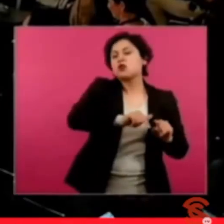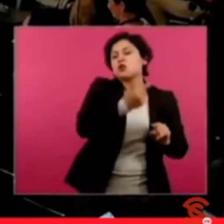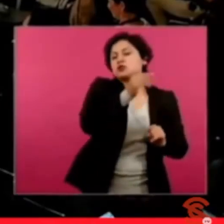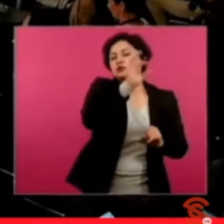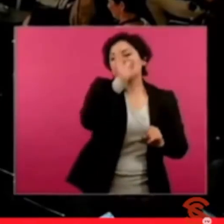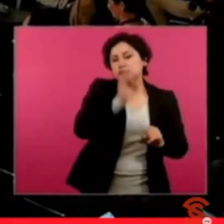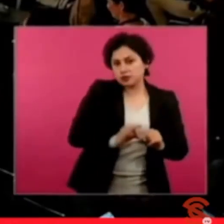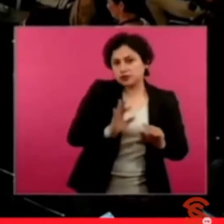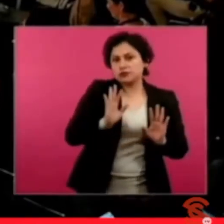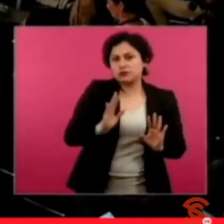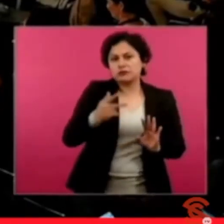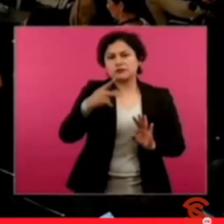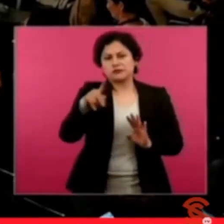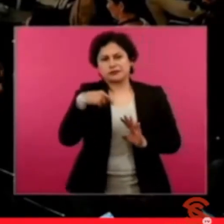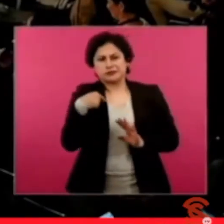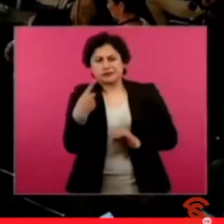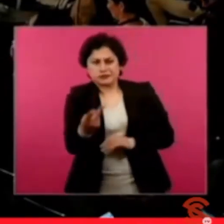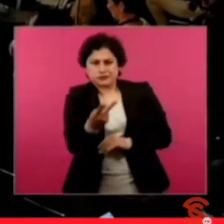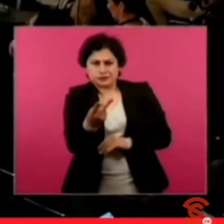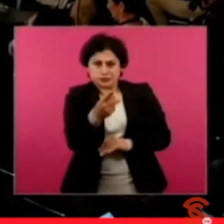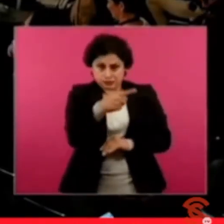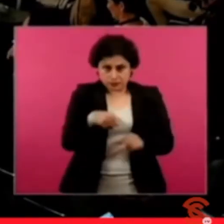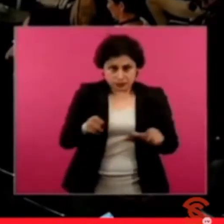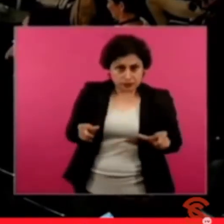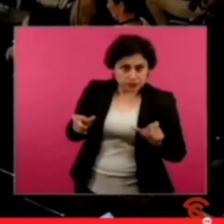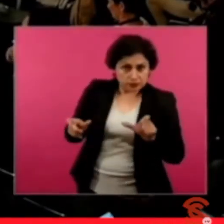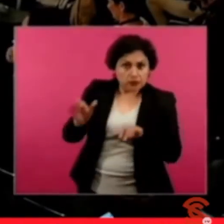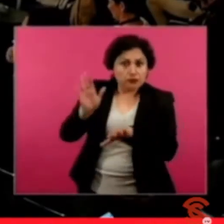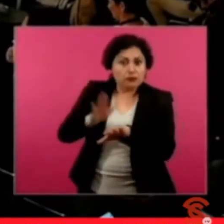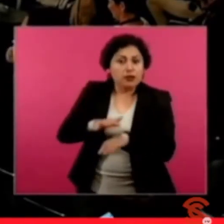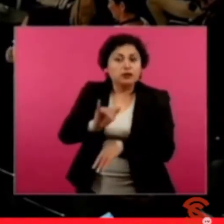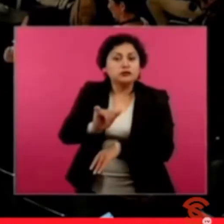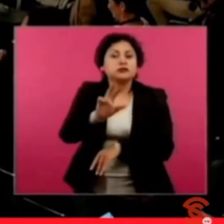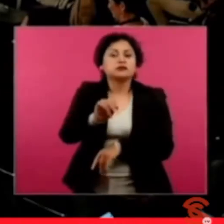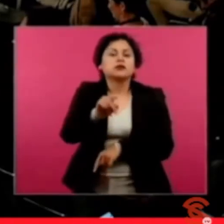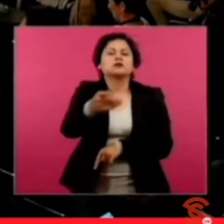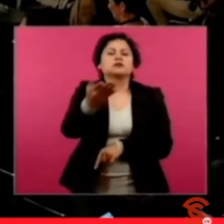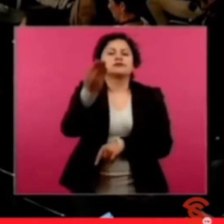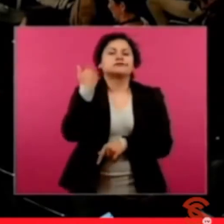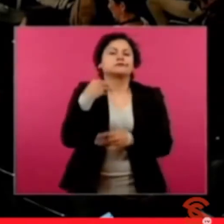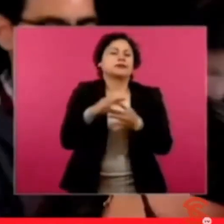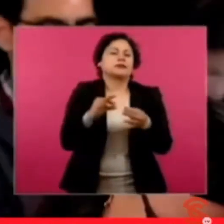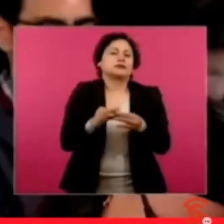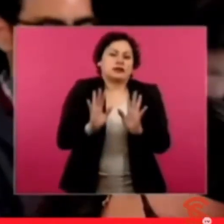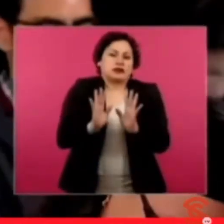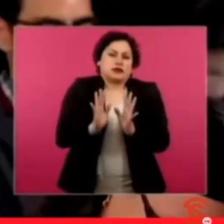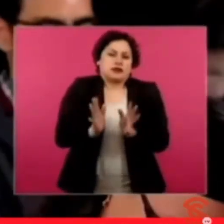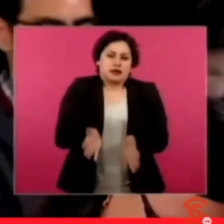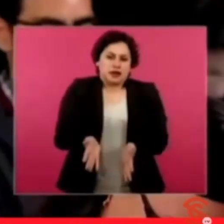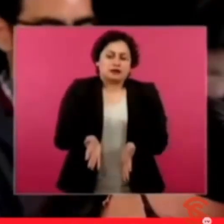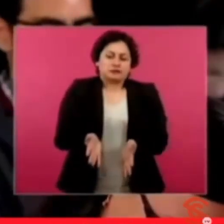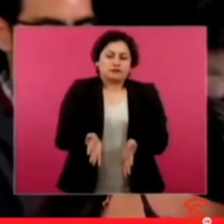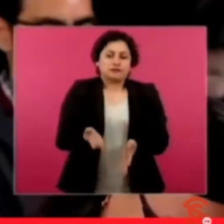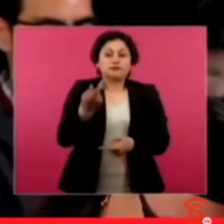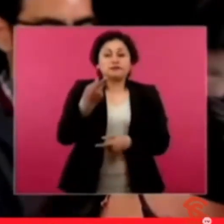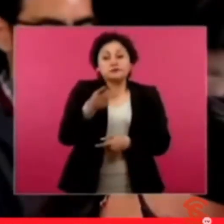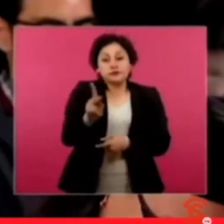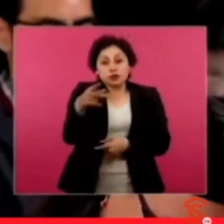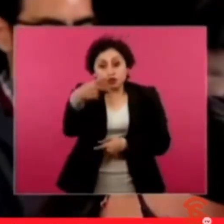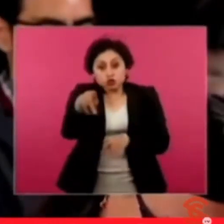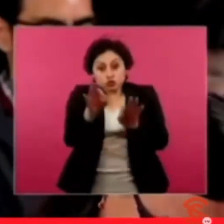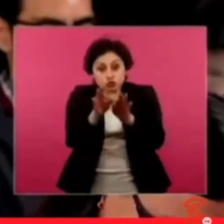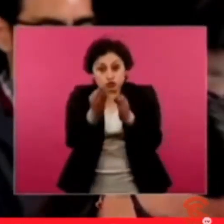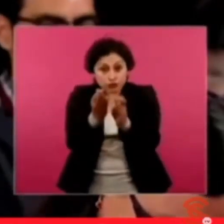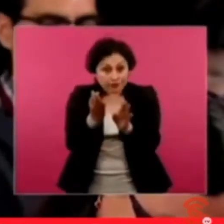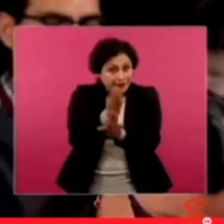pero no sé si habrá más vigilancia. Usted ya ha comentado el tema, pues, que es el llamado, pero si en esta estrategia que